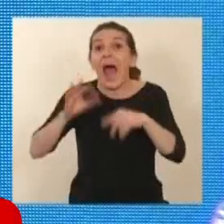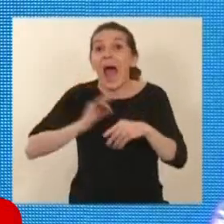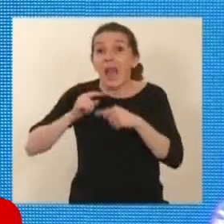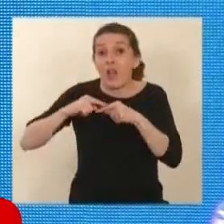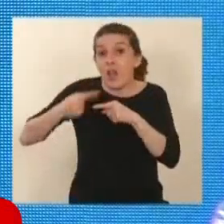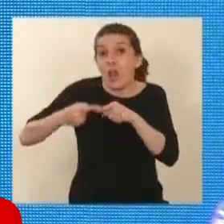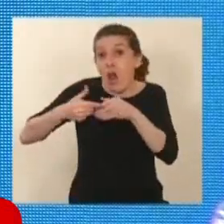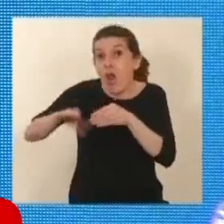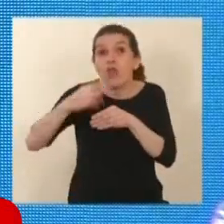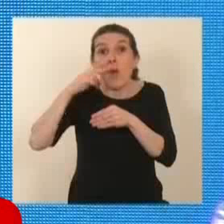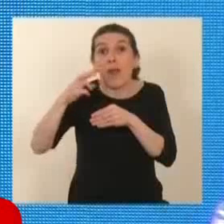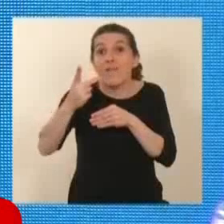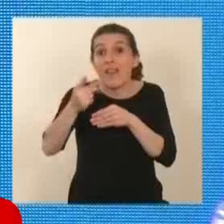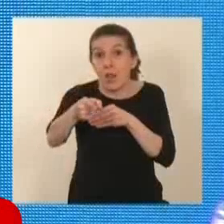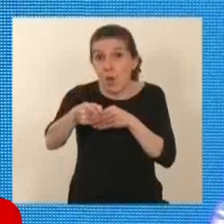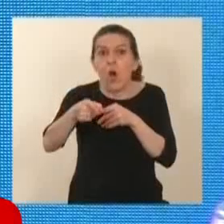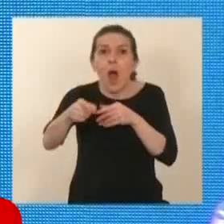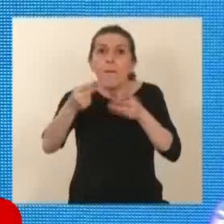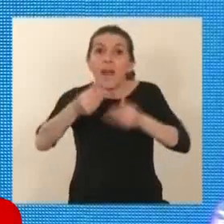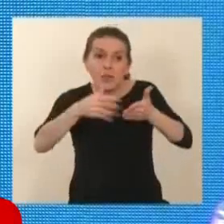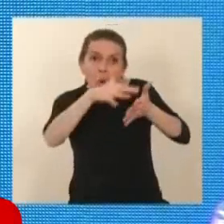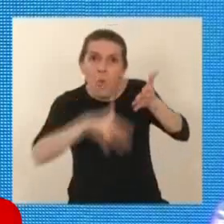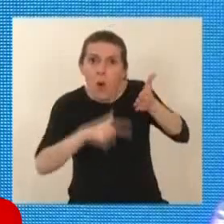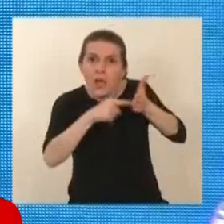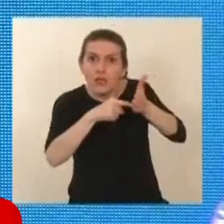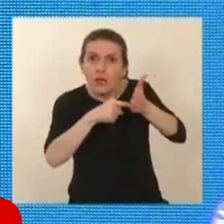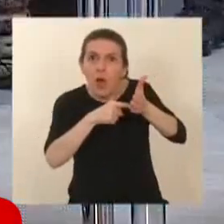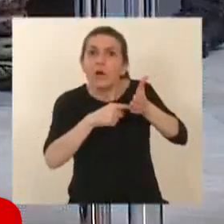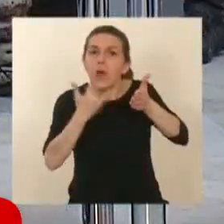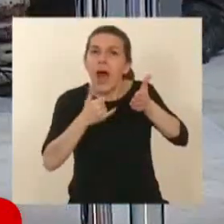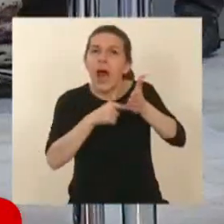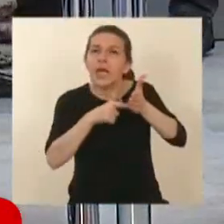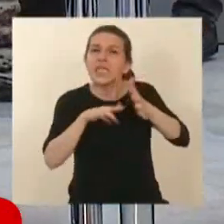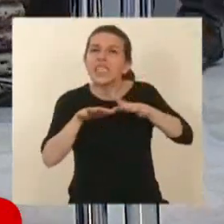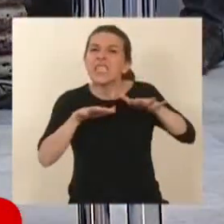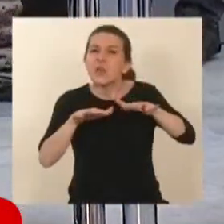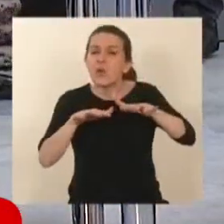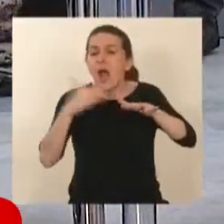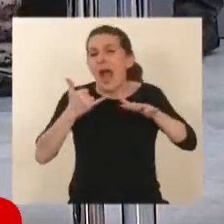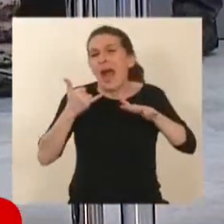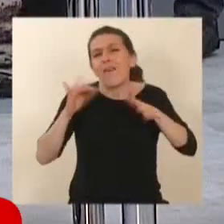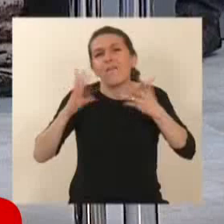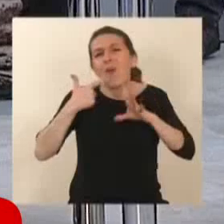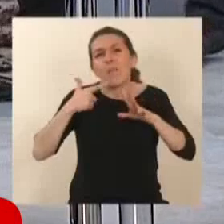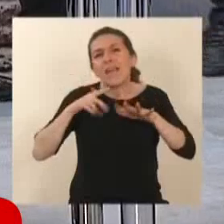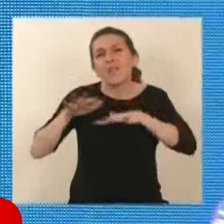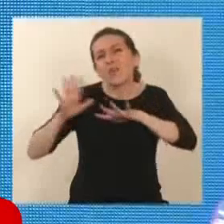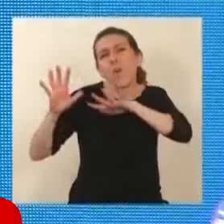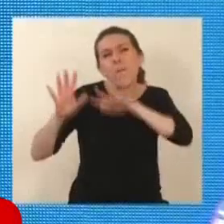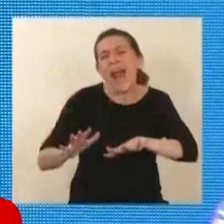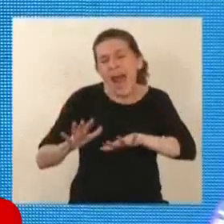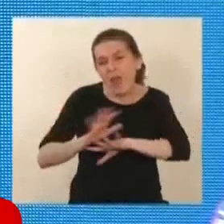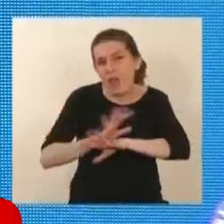ese presupuesto va a mostrar la visión de que en un contexto de una recesión tan profunda, el